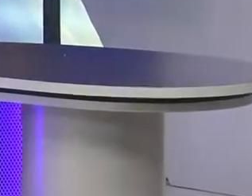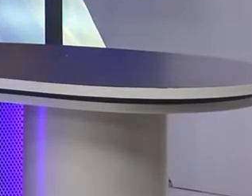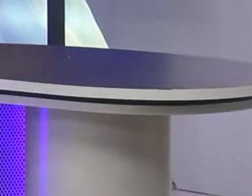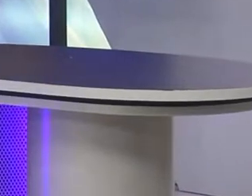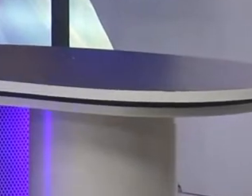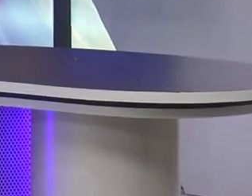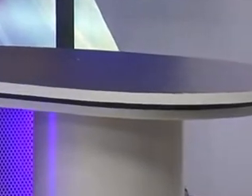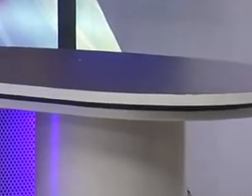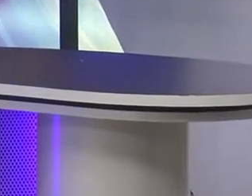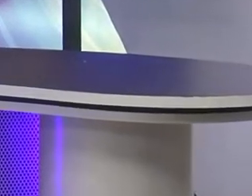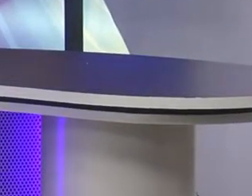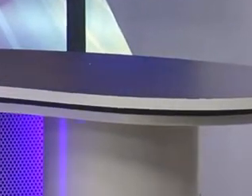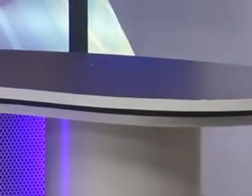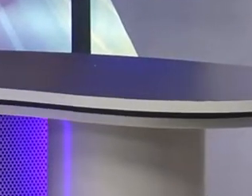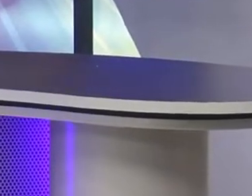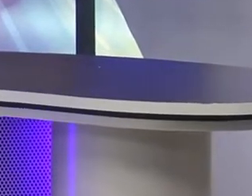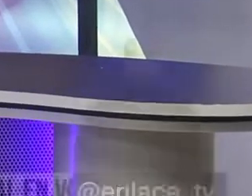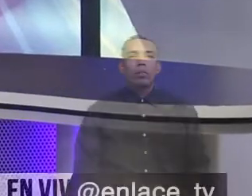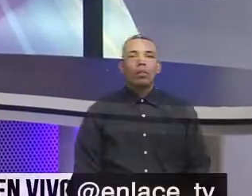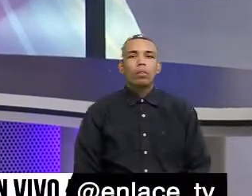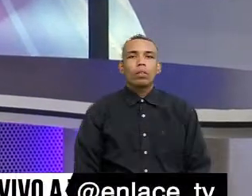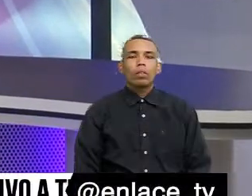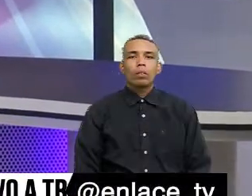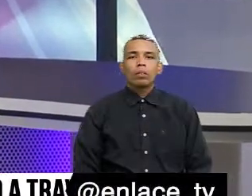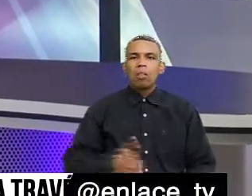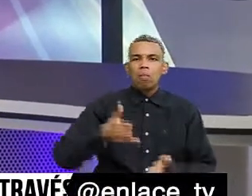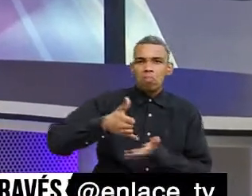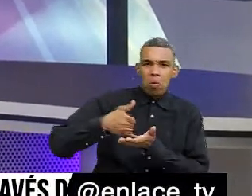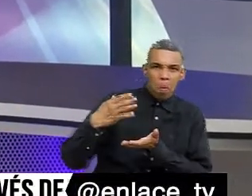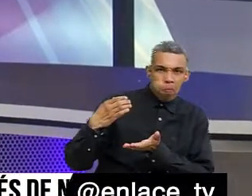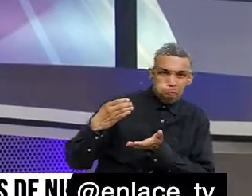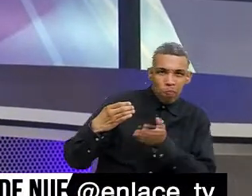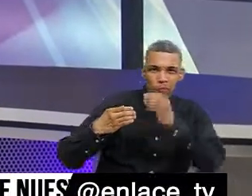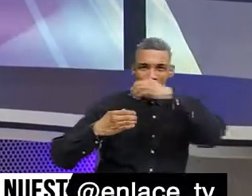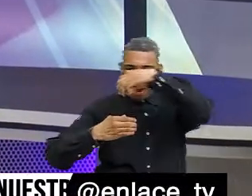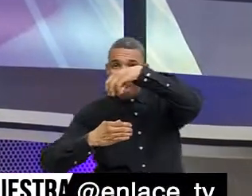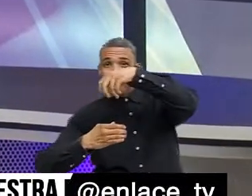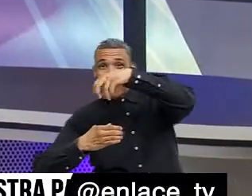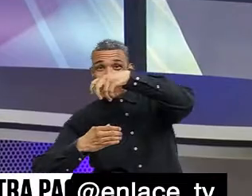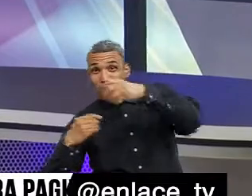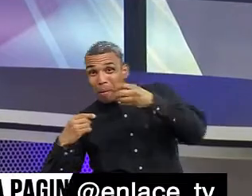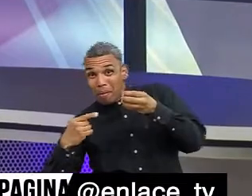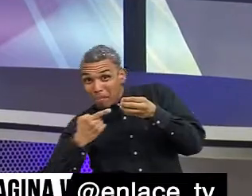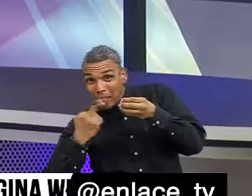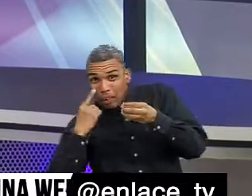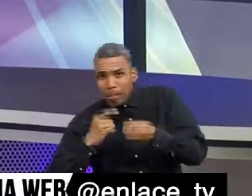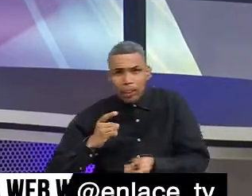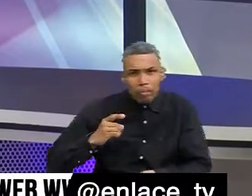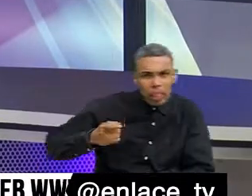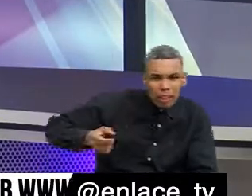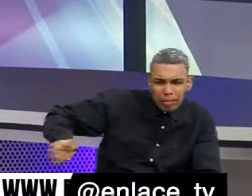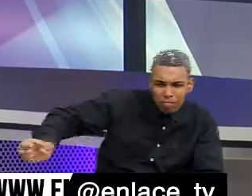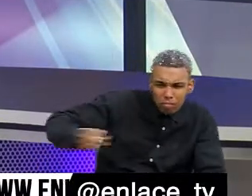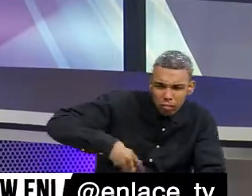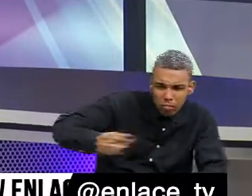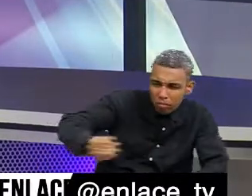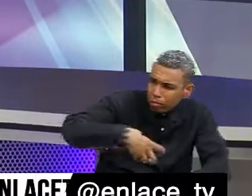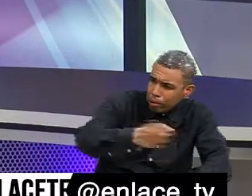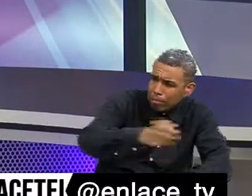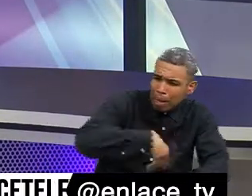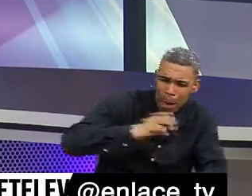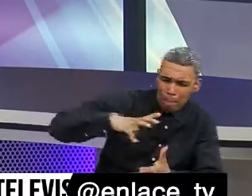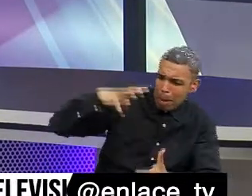una tonelada de tapas plásticas recolectó en la quinta brigada del ejército nacional con el objetivo de contribuir a la campaña tapitas